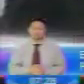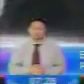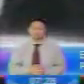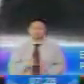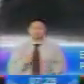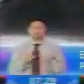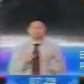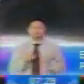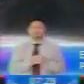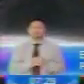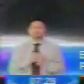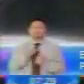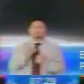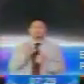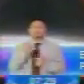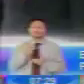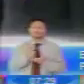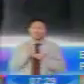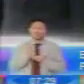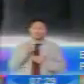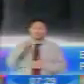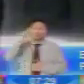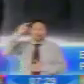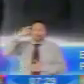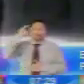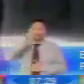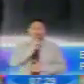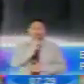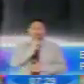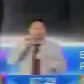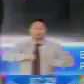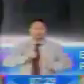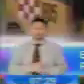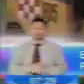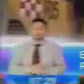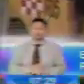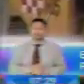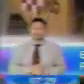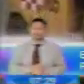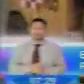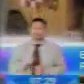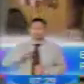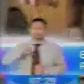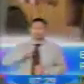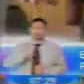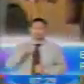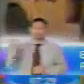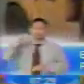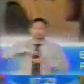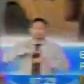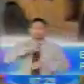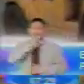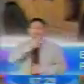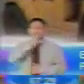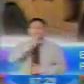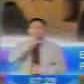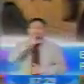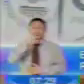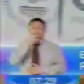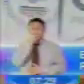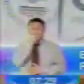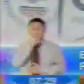el marco de la cooperación que realiza el gobierno estadounidense con Ecuador, también llegaron al país 200